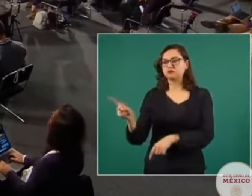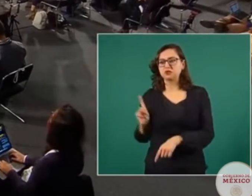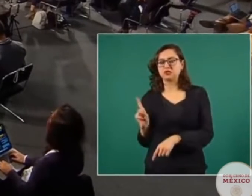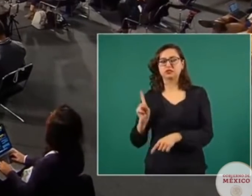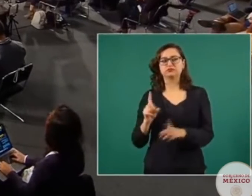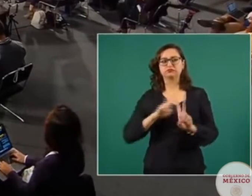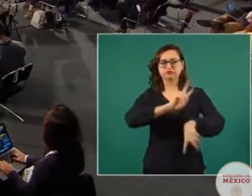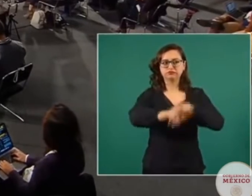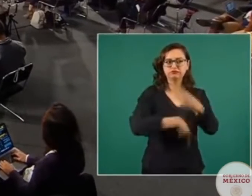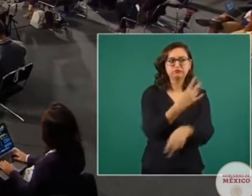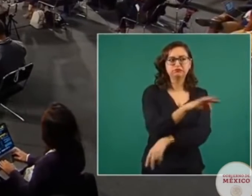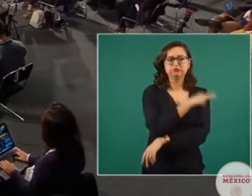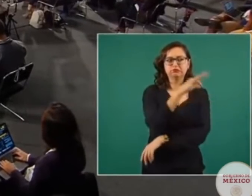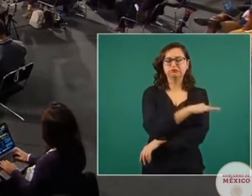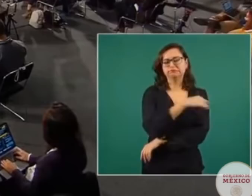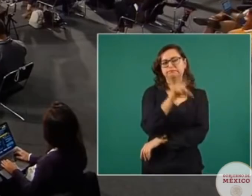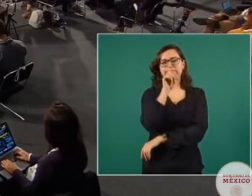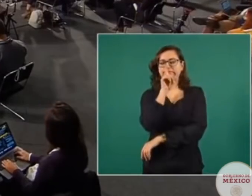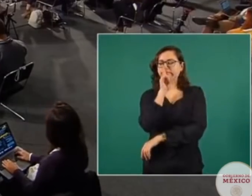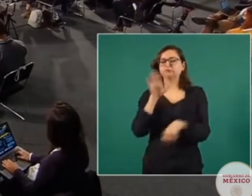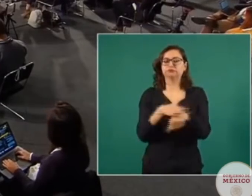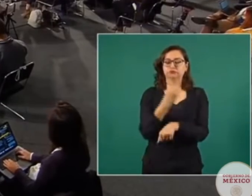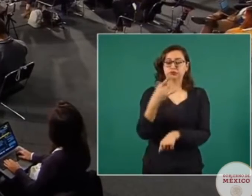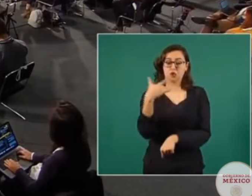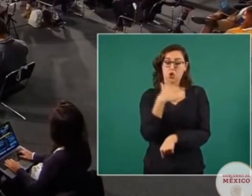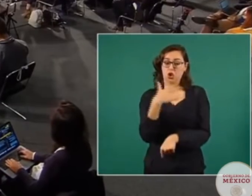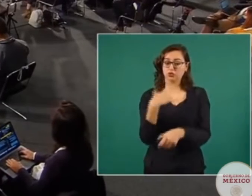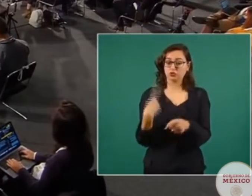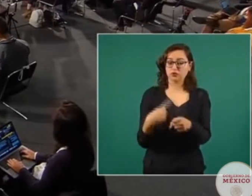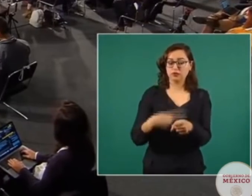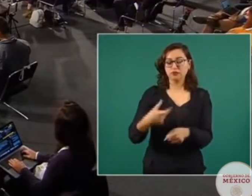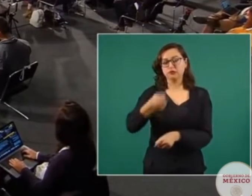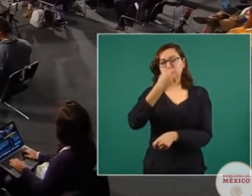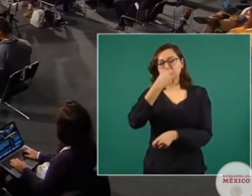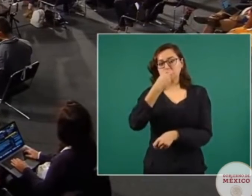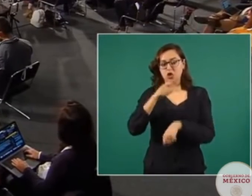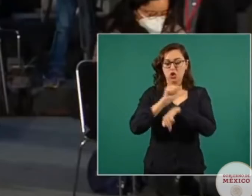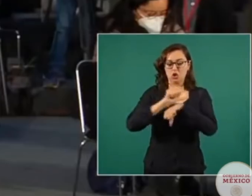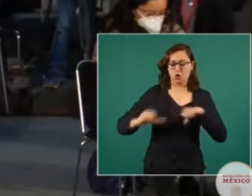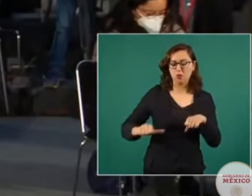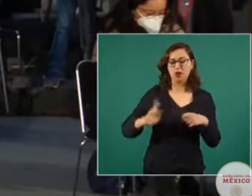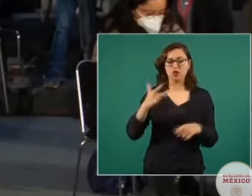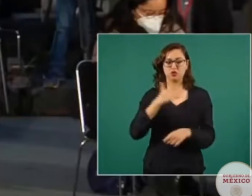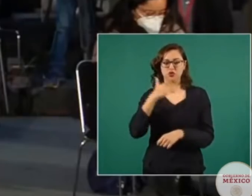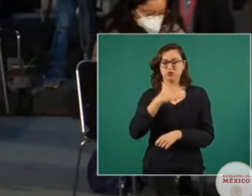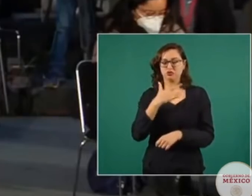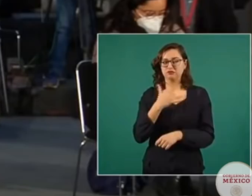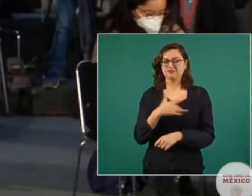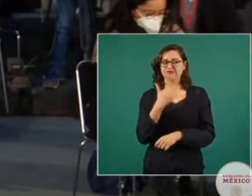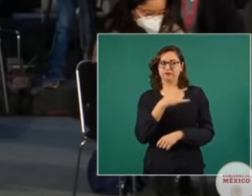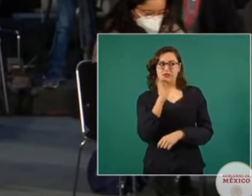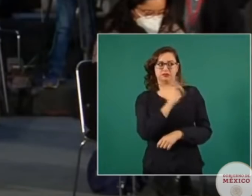enfermos del corazón, porque están tomando anticoagulantes o porque tienen operaciones a corazón abierto. Quiero preguntarle al doctor